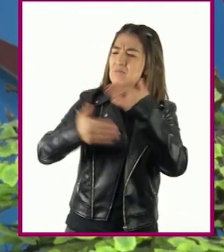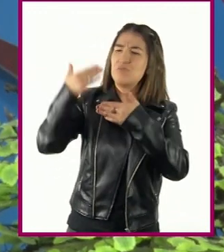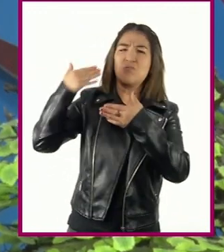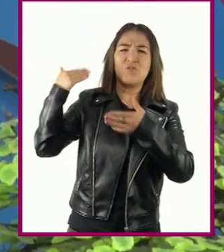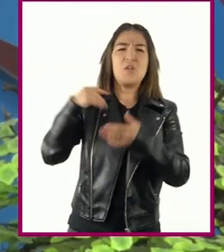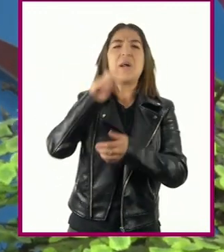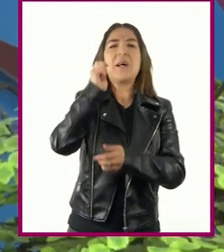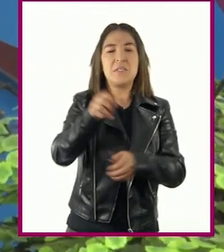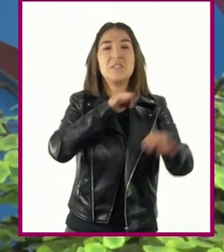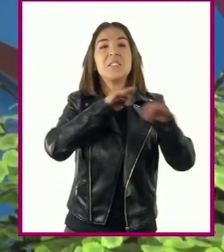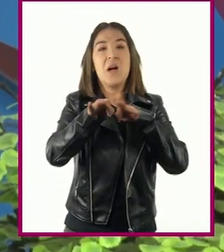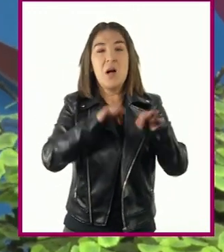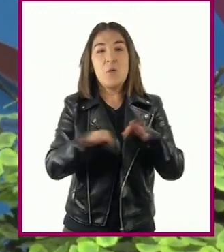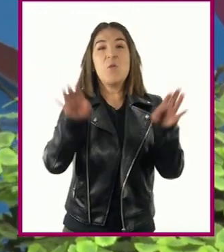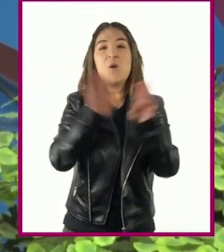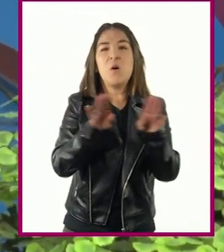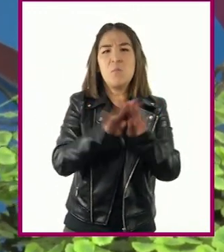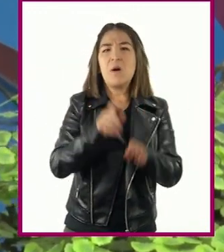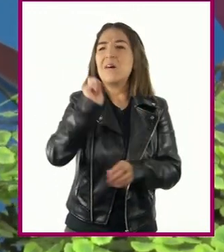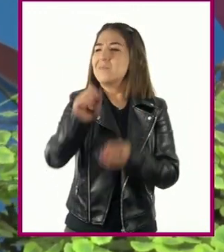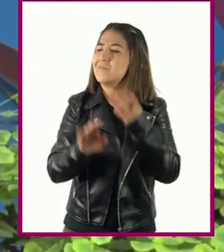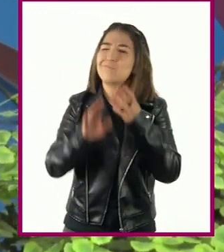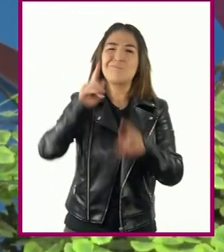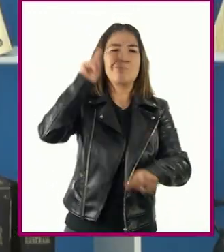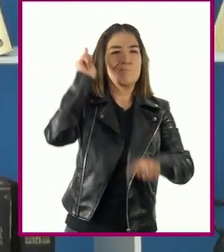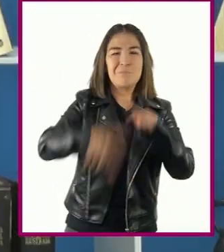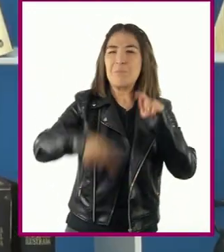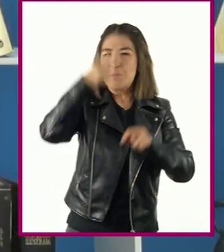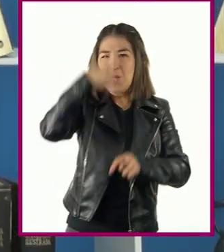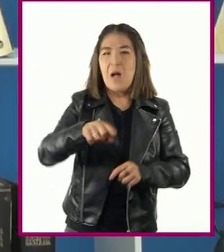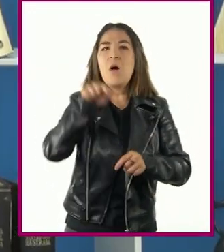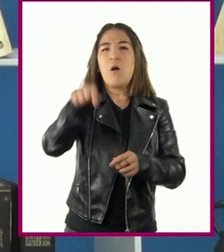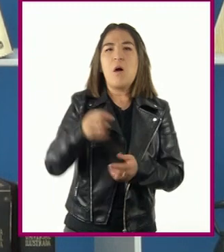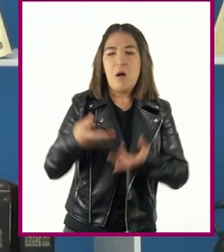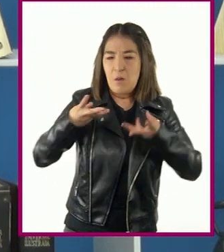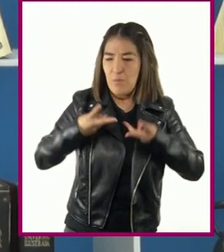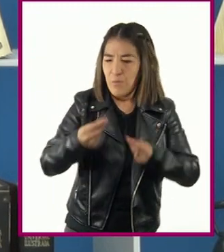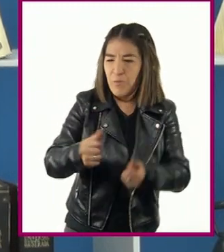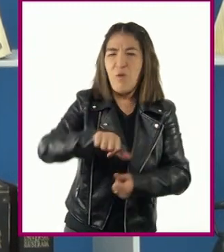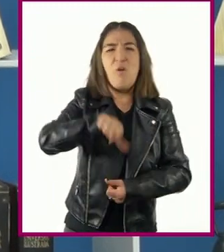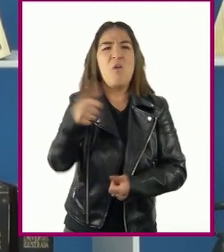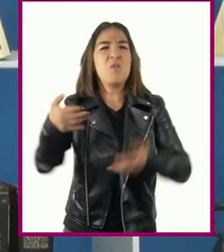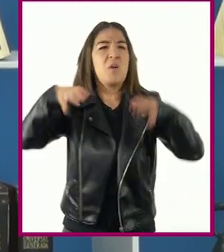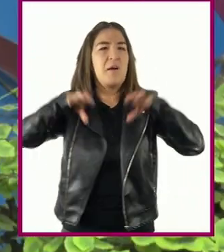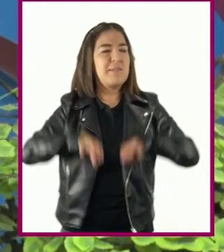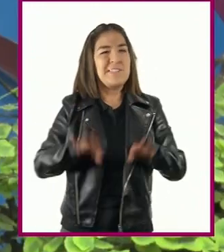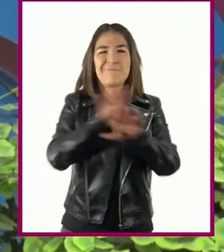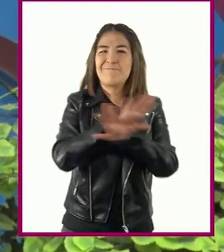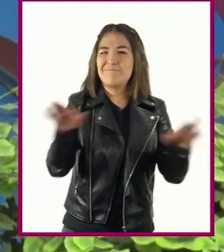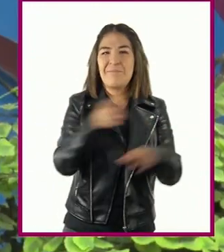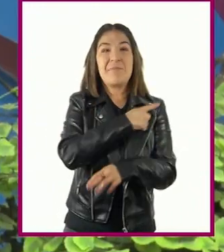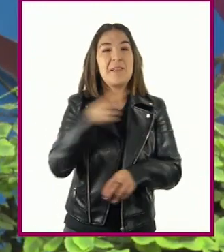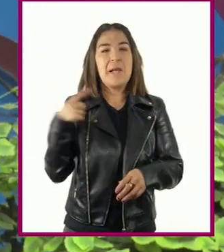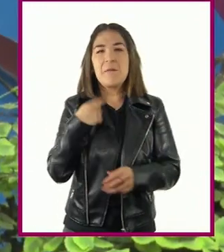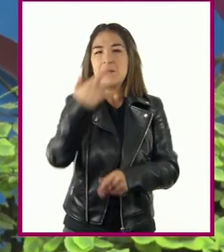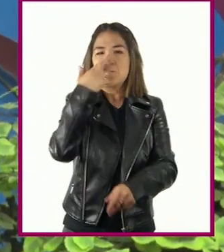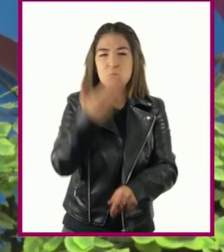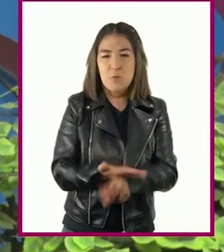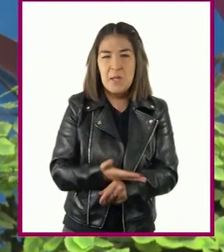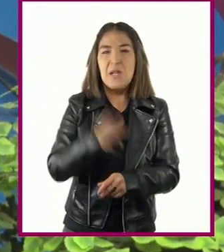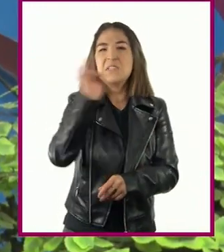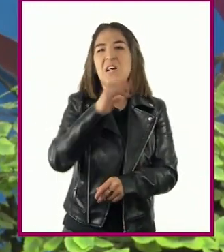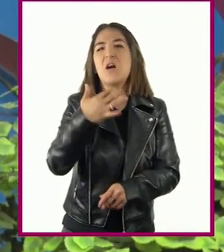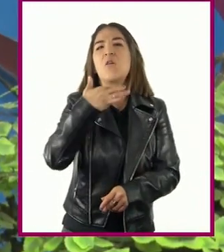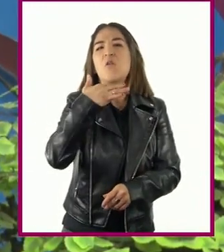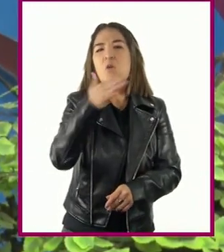para evitar el desvío injustificado de los recursos. ¿Qué podría estar asociado a actos de